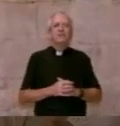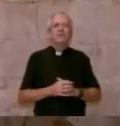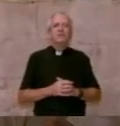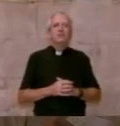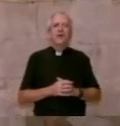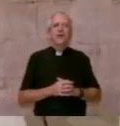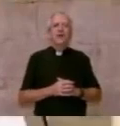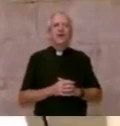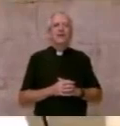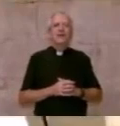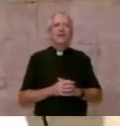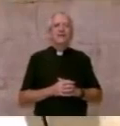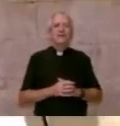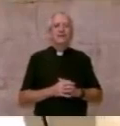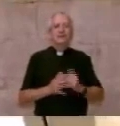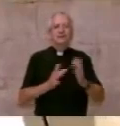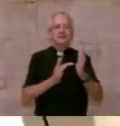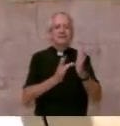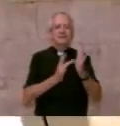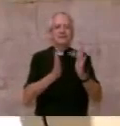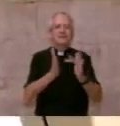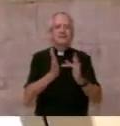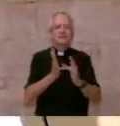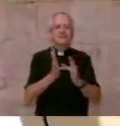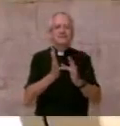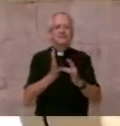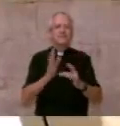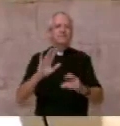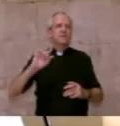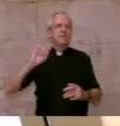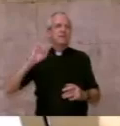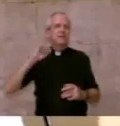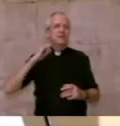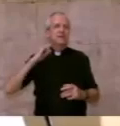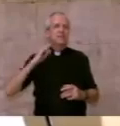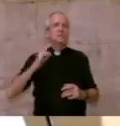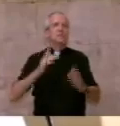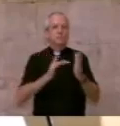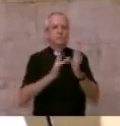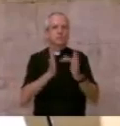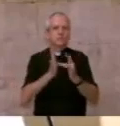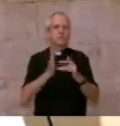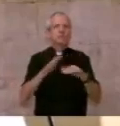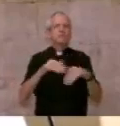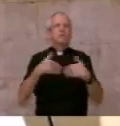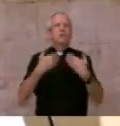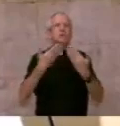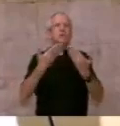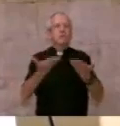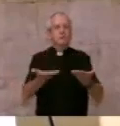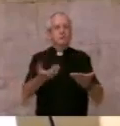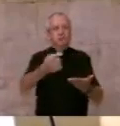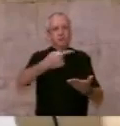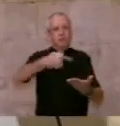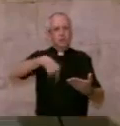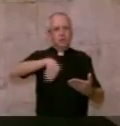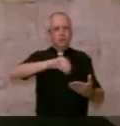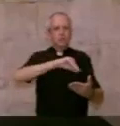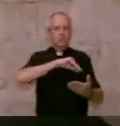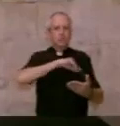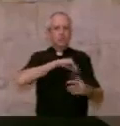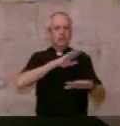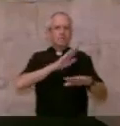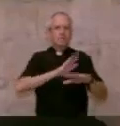pietat de nosaltres. Vos que us heu ofert a la